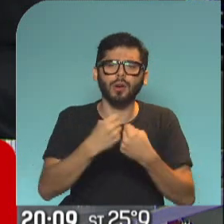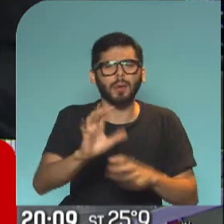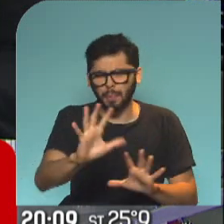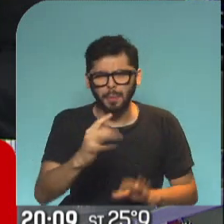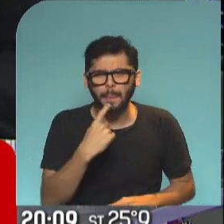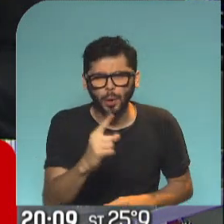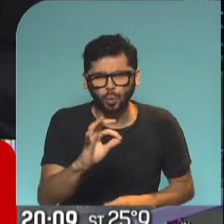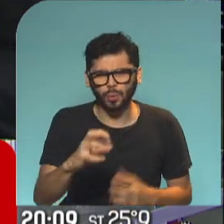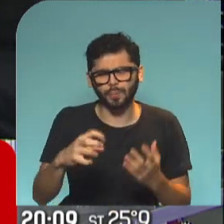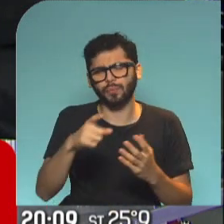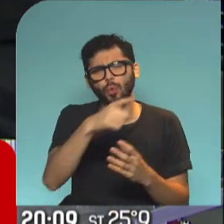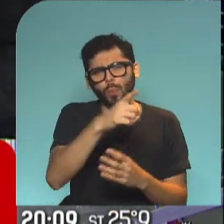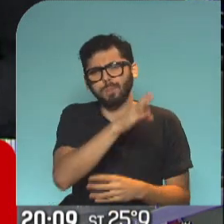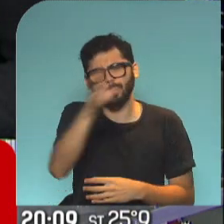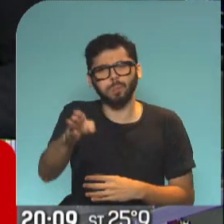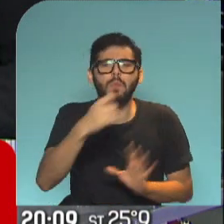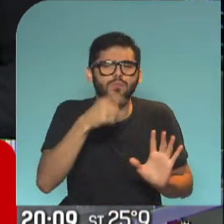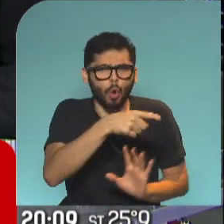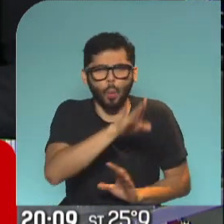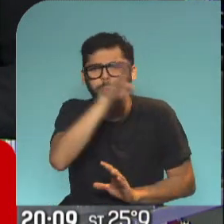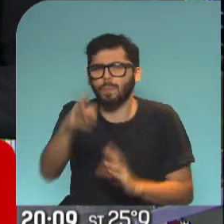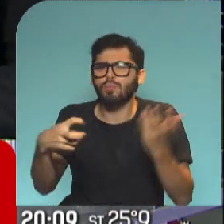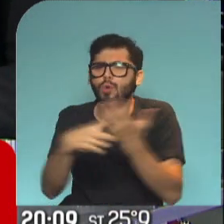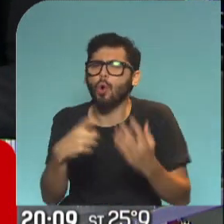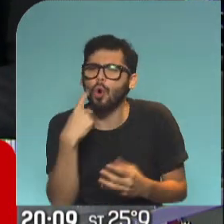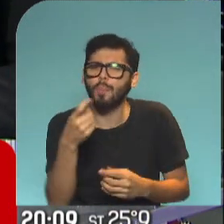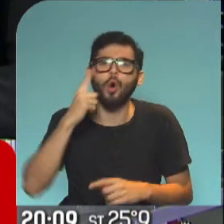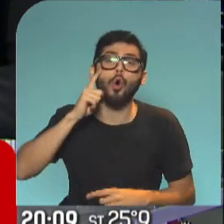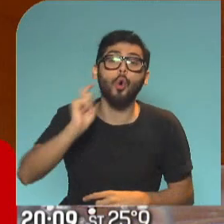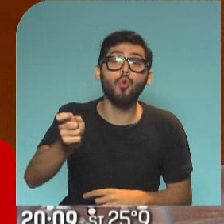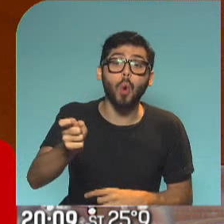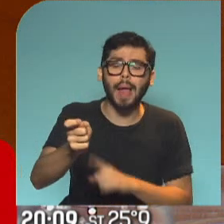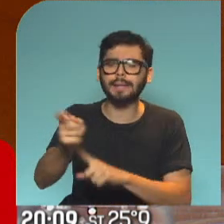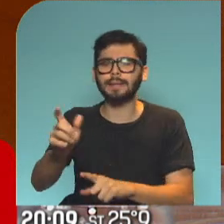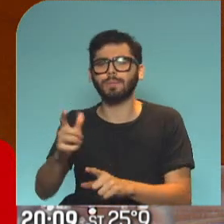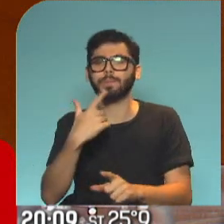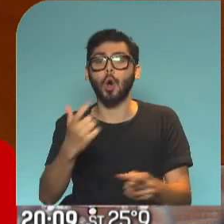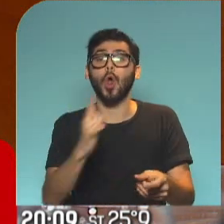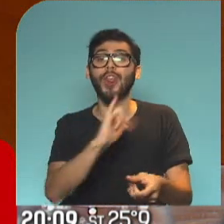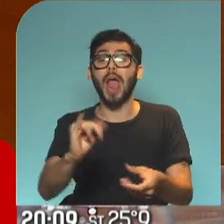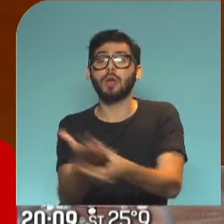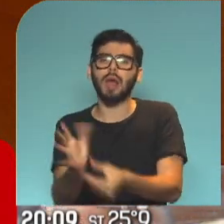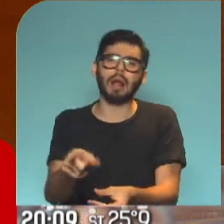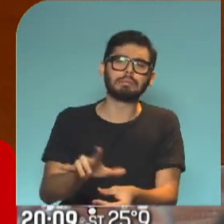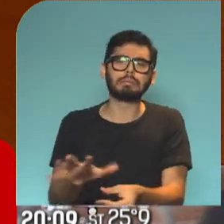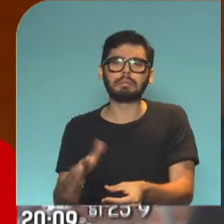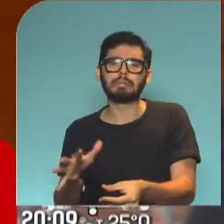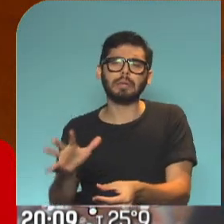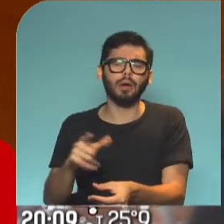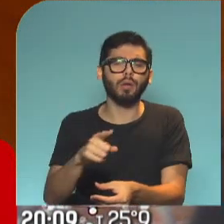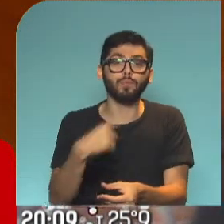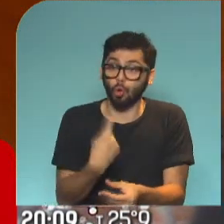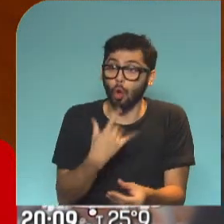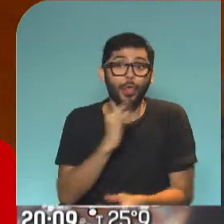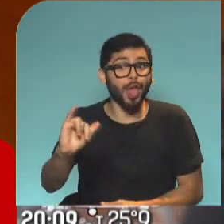en esta auditoría detectan que hay jueces remolones que haremos la denuncia desde el consejo se haga no desde cuerpo